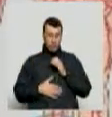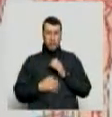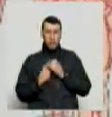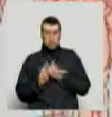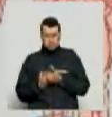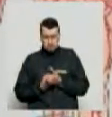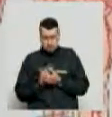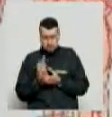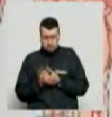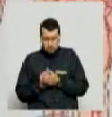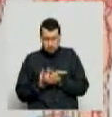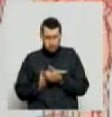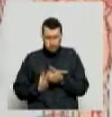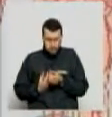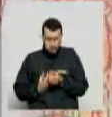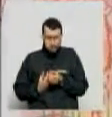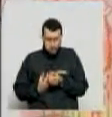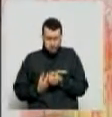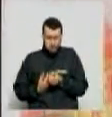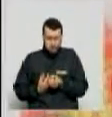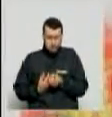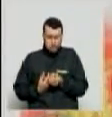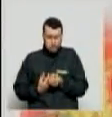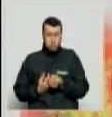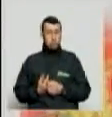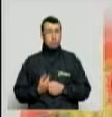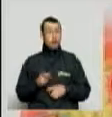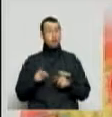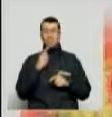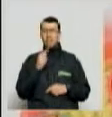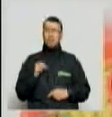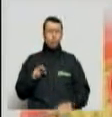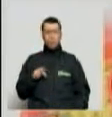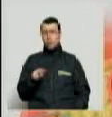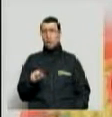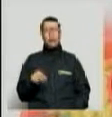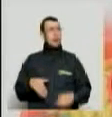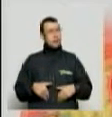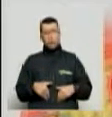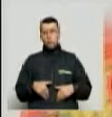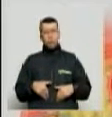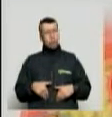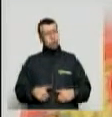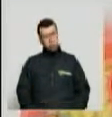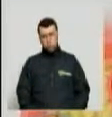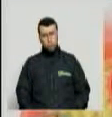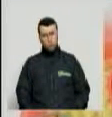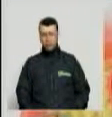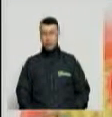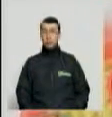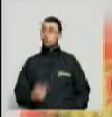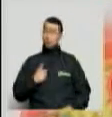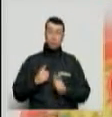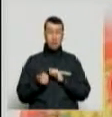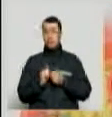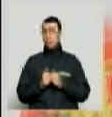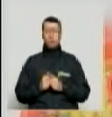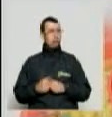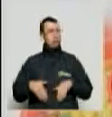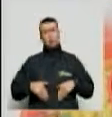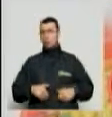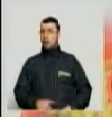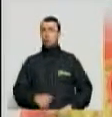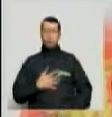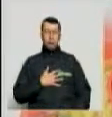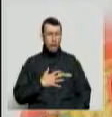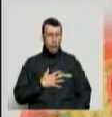Y cada vez la persona dice, camino un trayecto y me canso. No soy capaz de hacer deporte, me